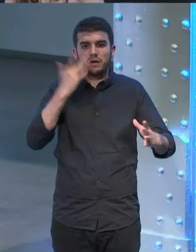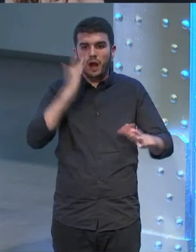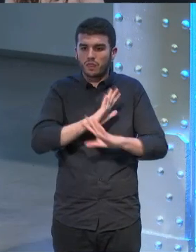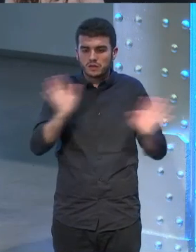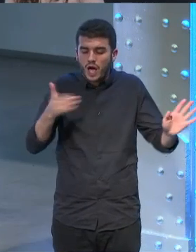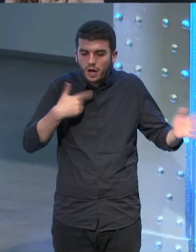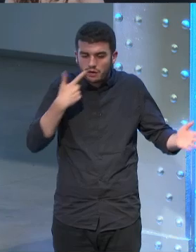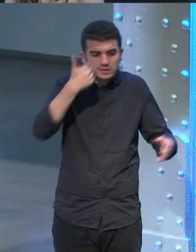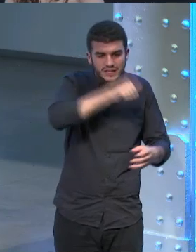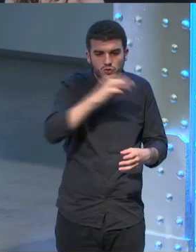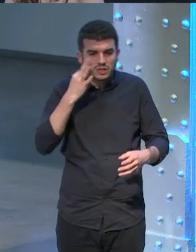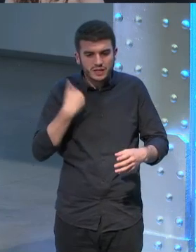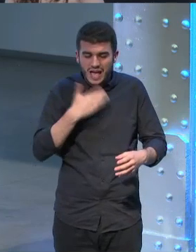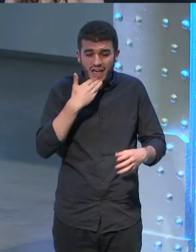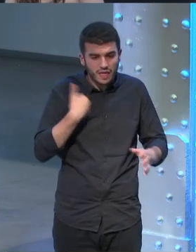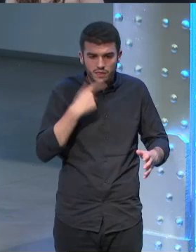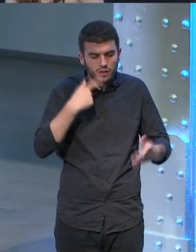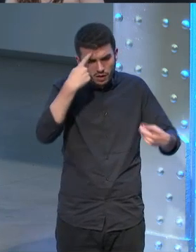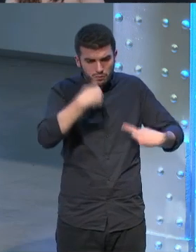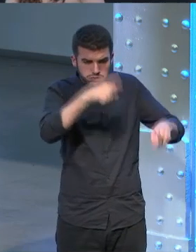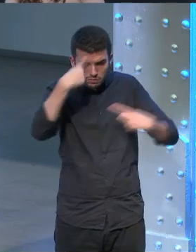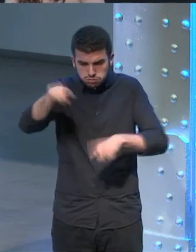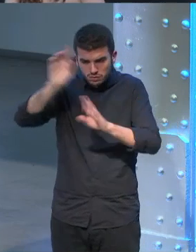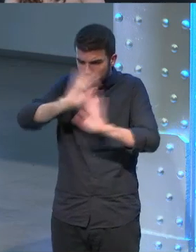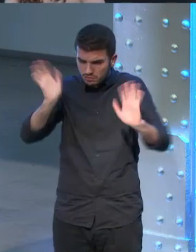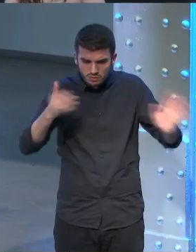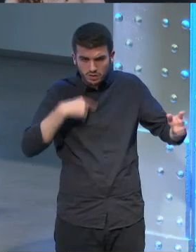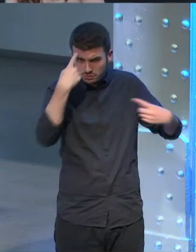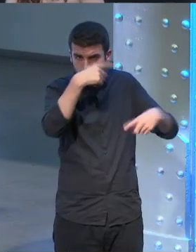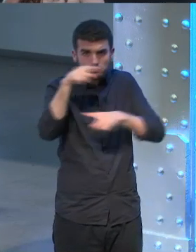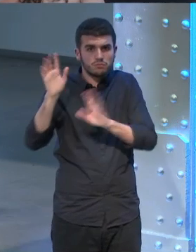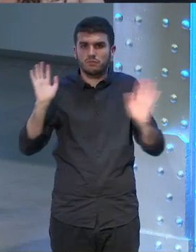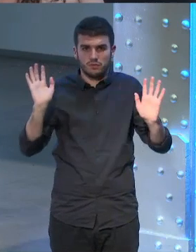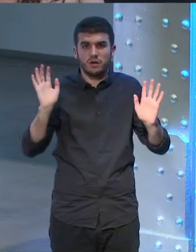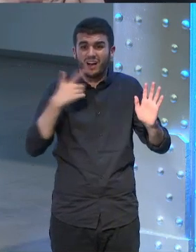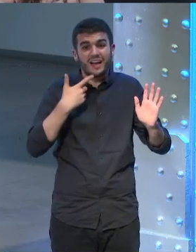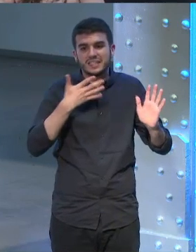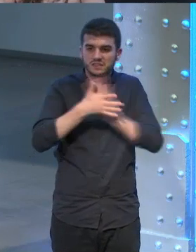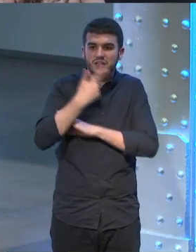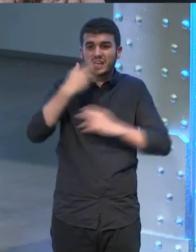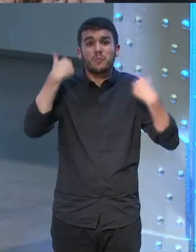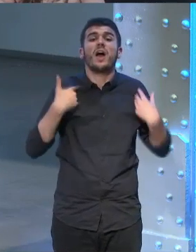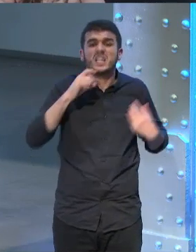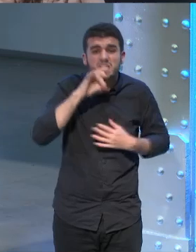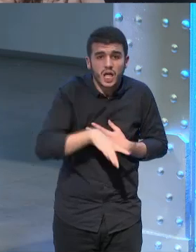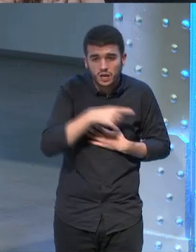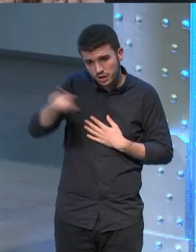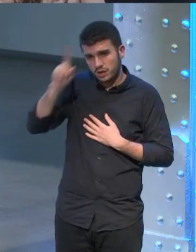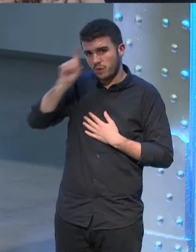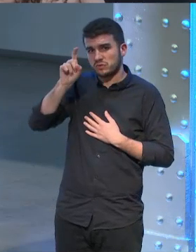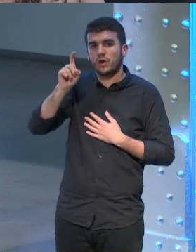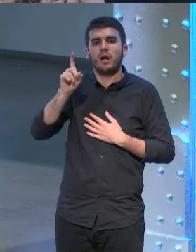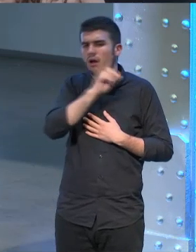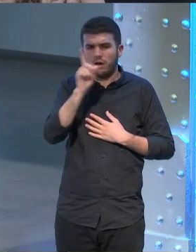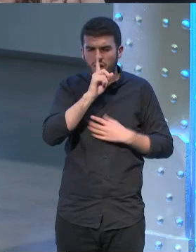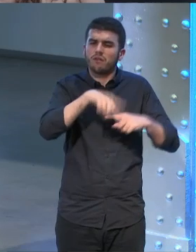los chicos y las chicas de esas edades que tienen que buscarse la vida y que, bueno, y como mucho, pues recaer la responsabilidad en el profesorado. No, las familias